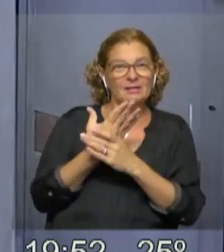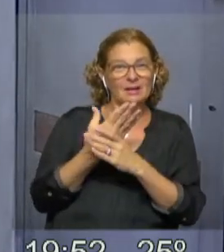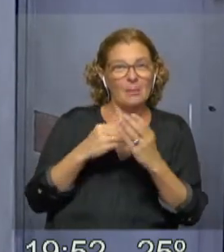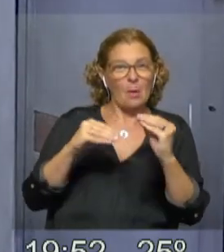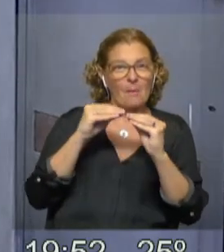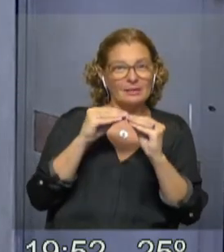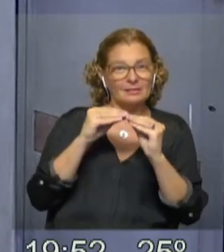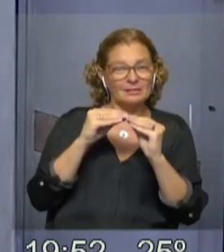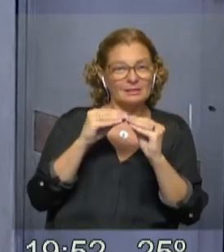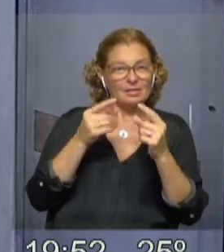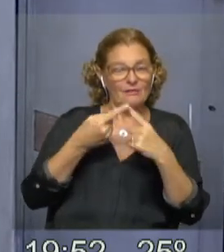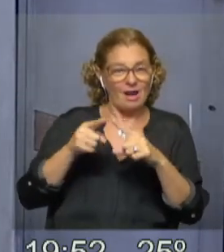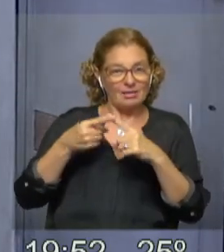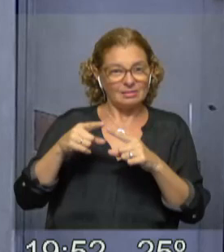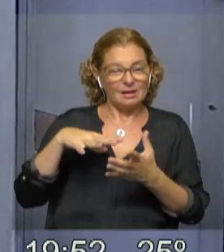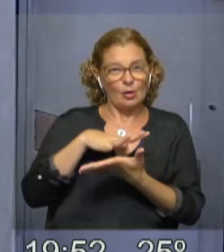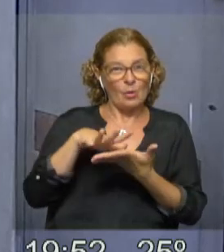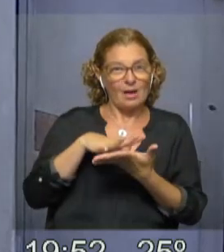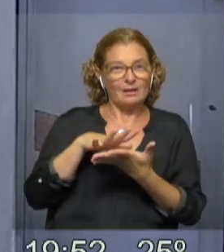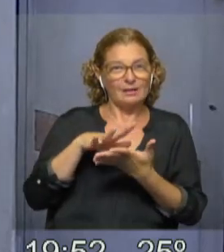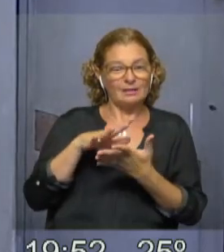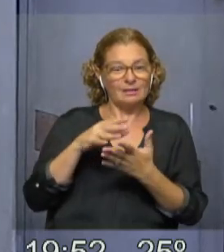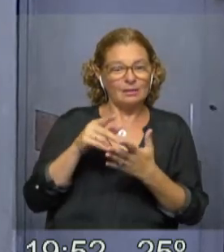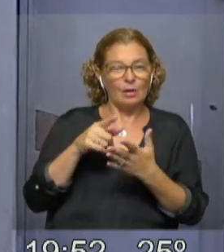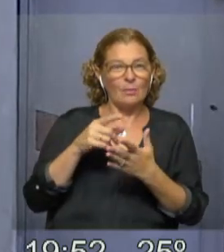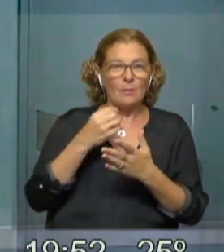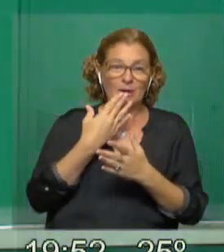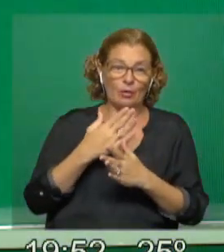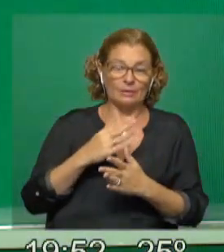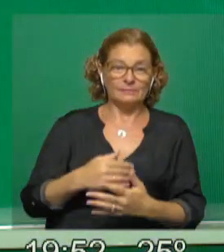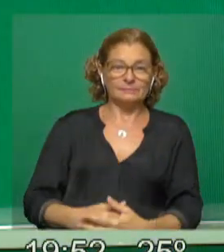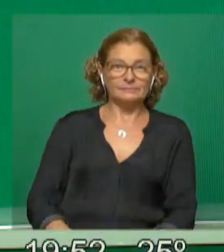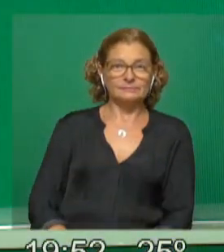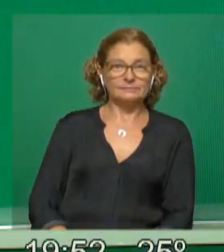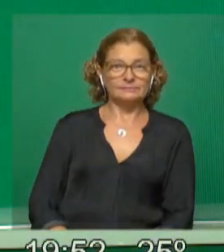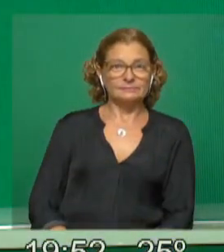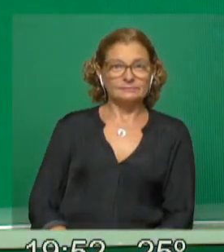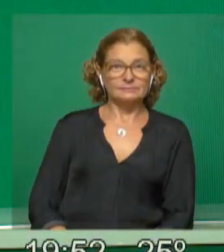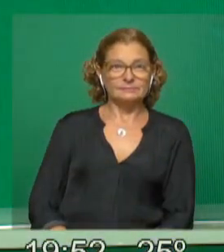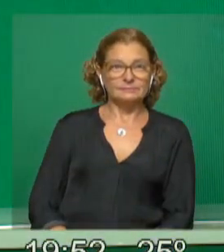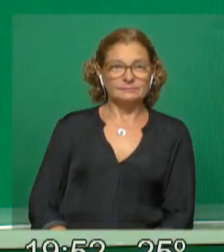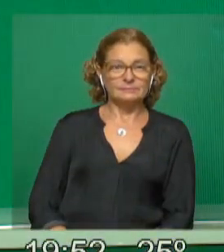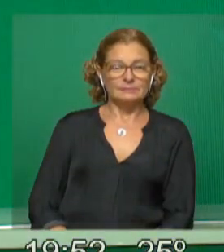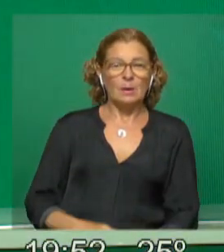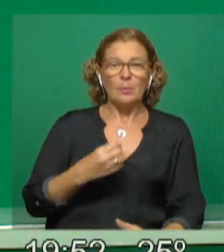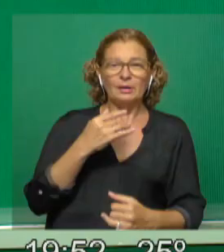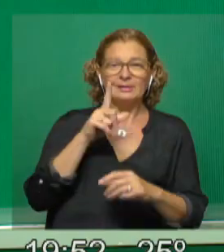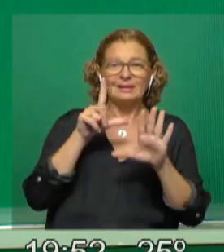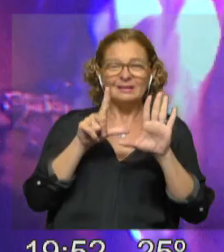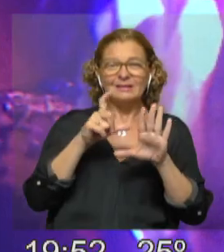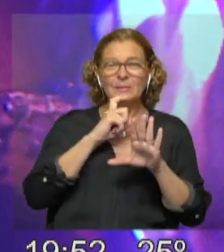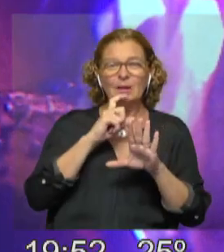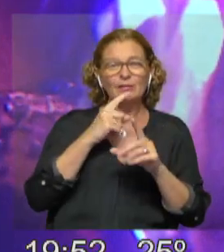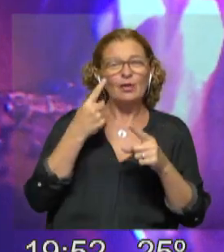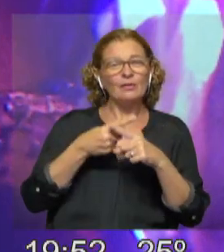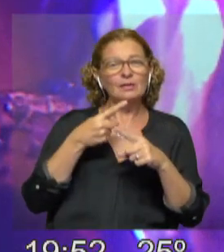espacios, la pasaríamos un poco mejor. ¿Y por qué se conmemora este 7 de marzo, Julieta? Por